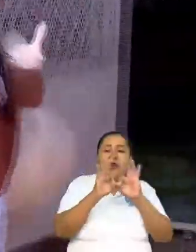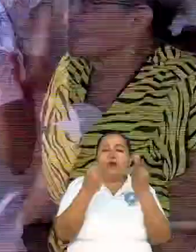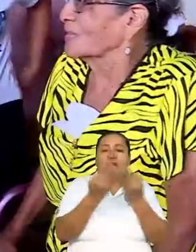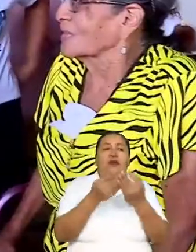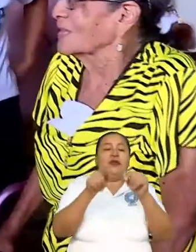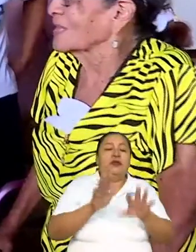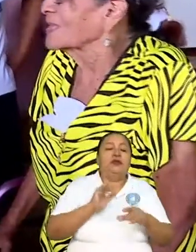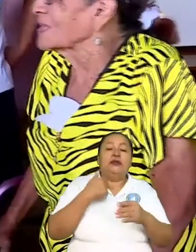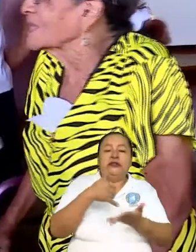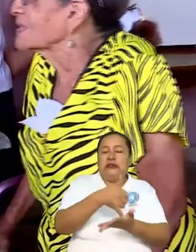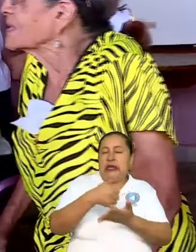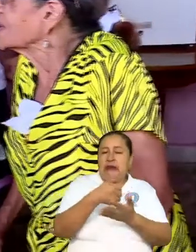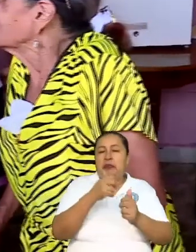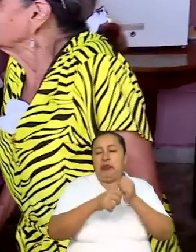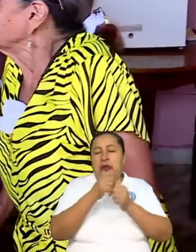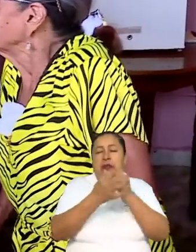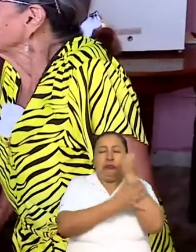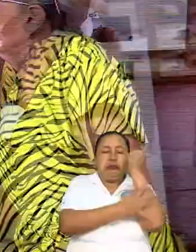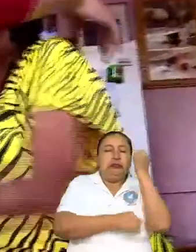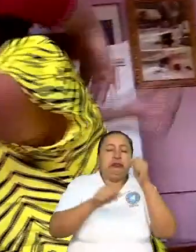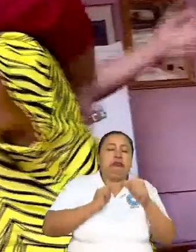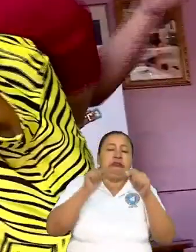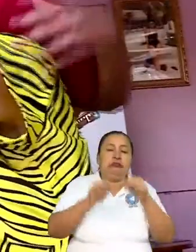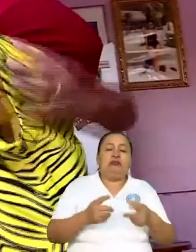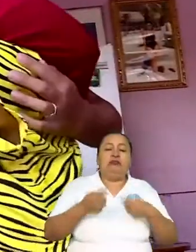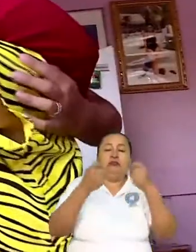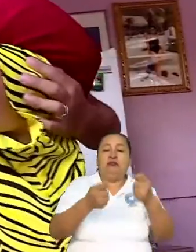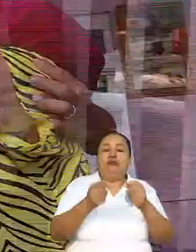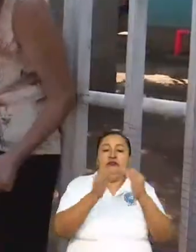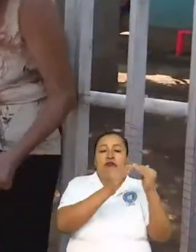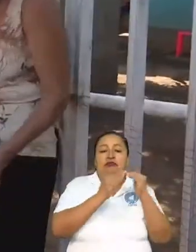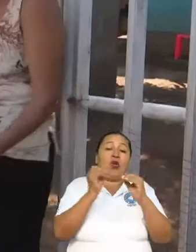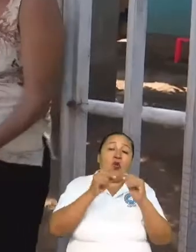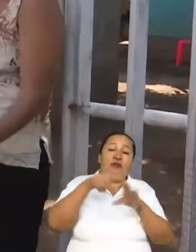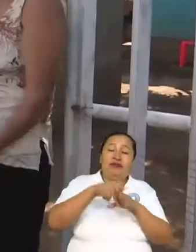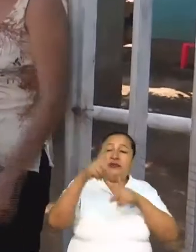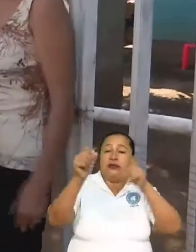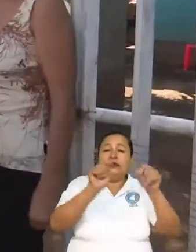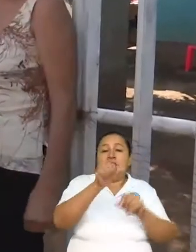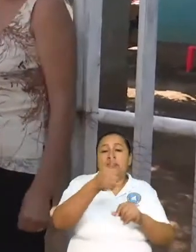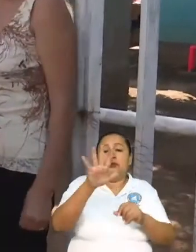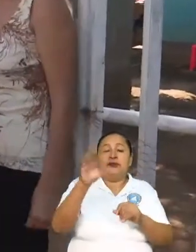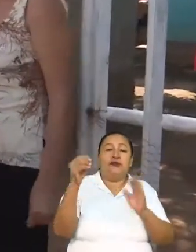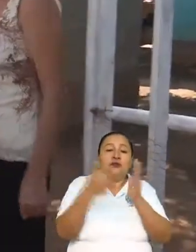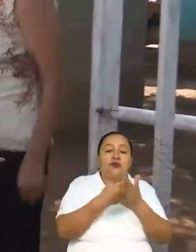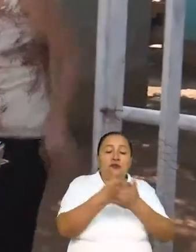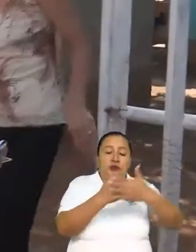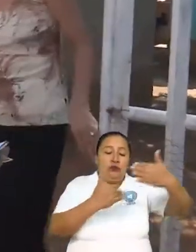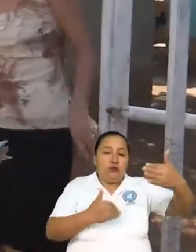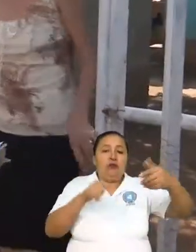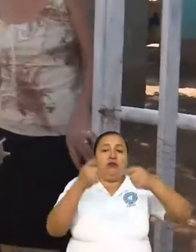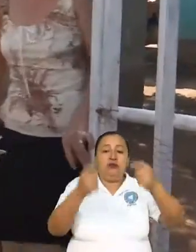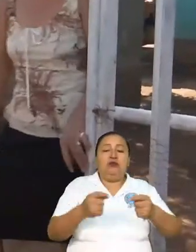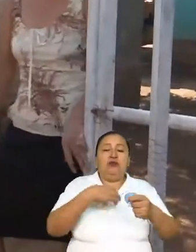en estado de vulnerabilidad social. También destacó la entrega a nivel urbana y rural de 650 nuevos títulos de propiedad. Para